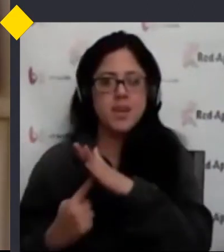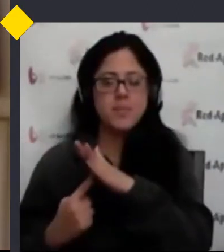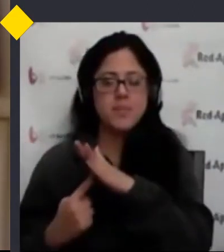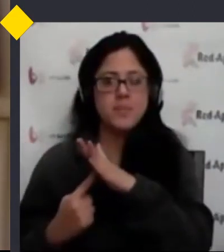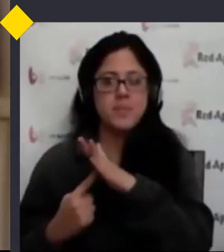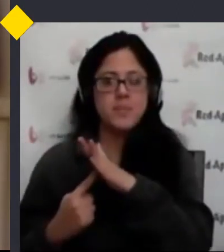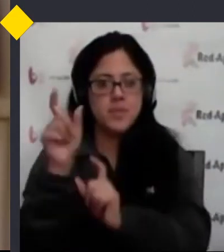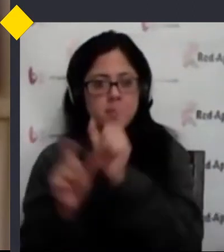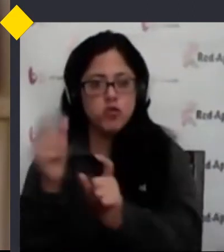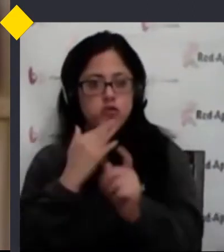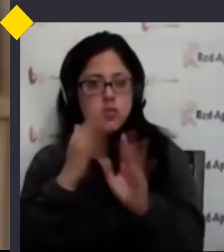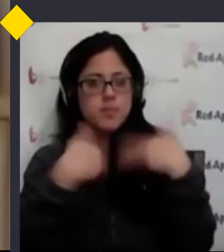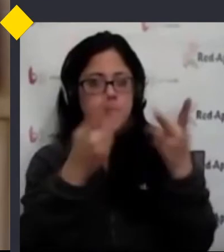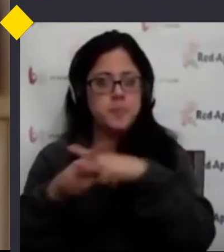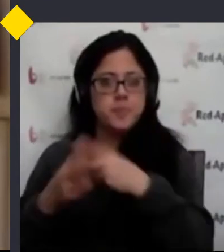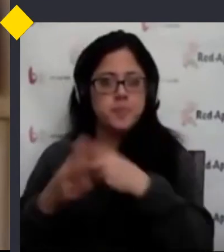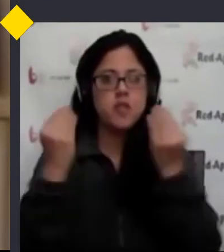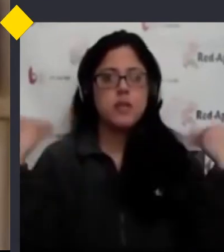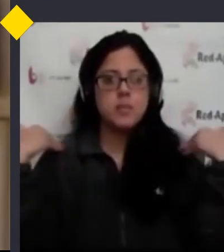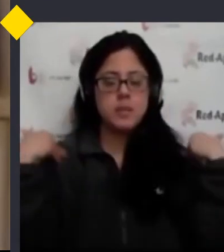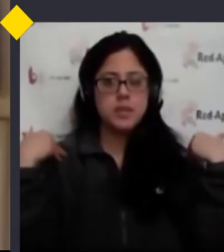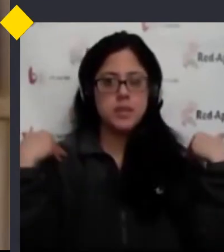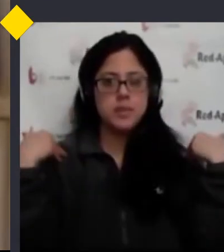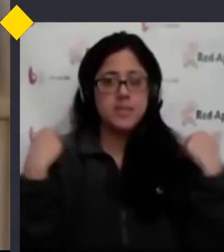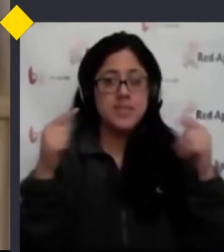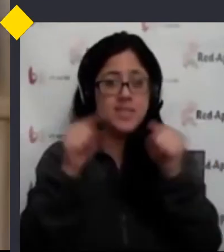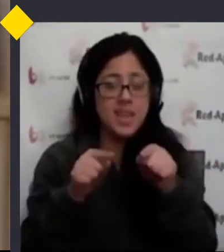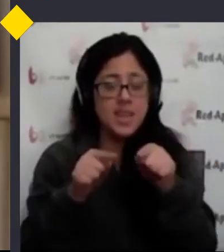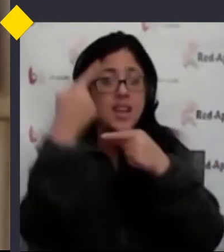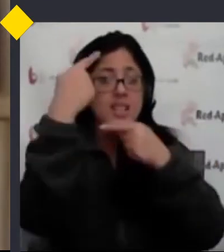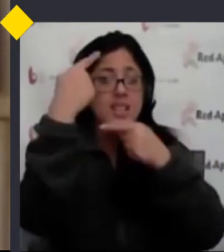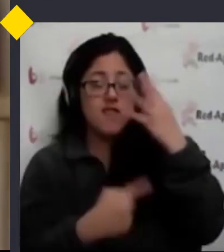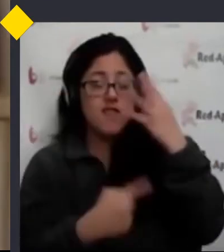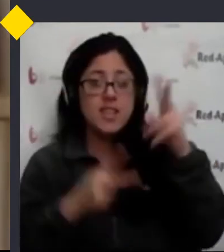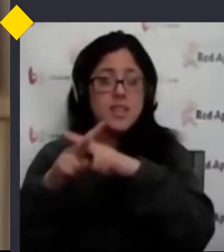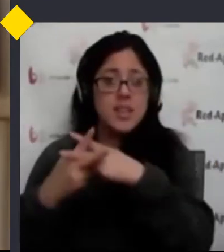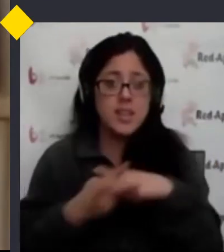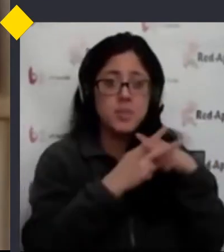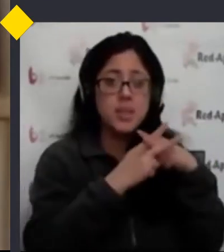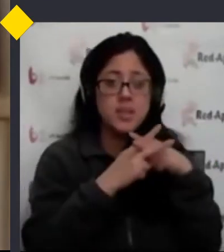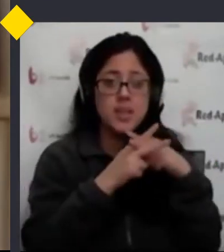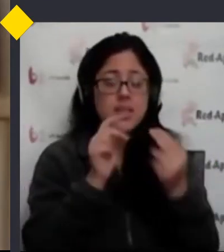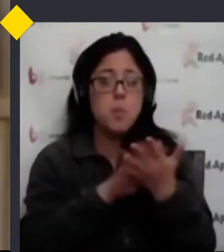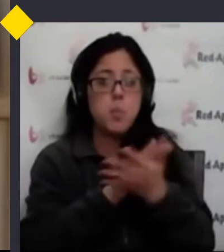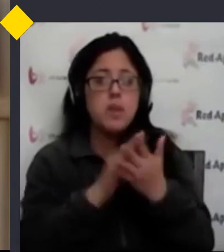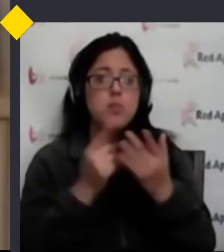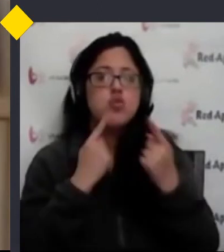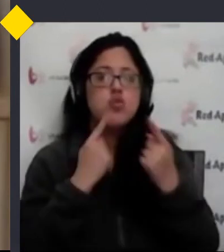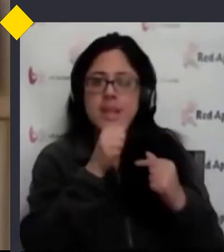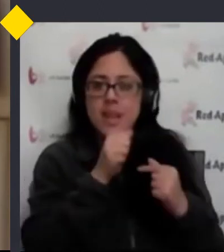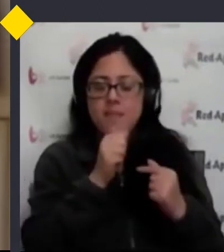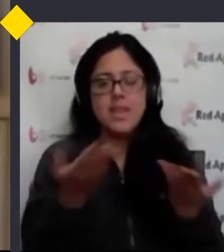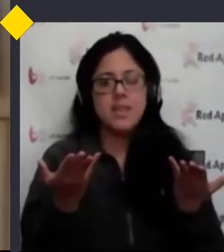entrega herramientas de buenas prácticas. Y ahí hay un montón de instrumentos, por ejemplo, la entrevista estandarizada, donde tú